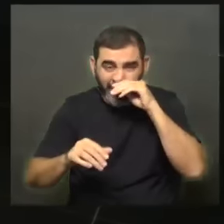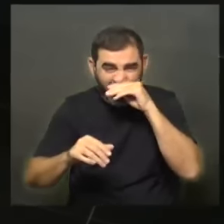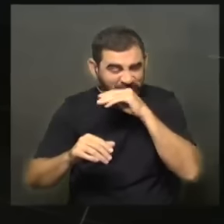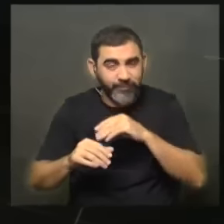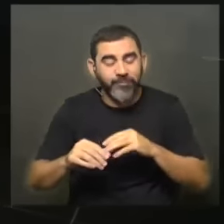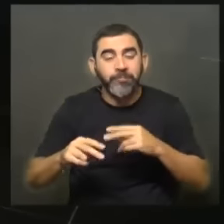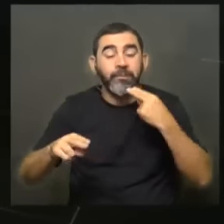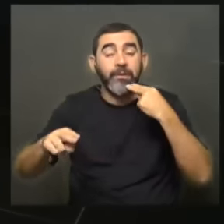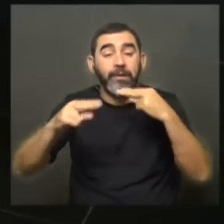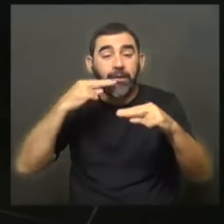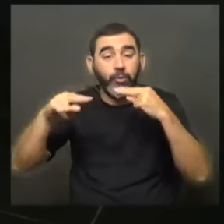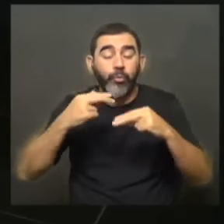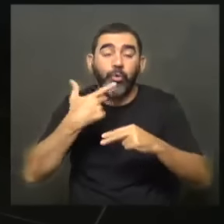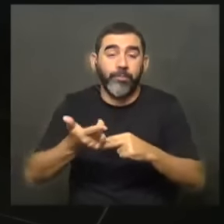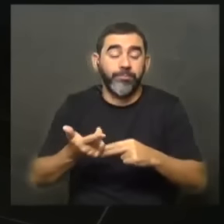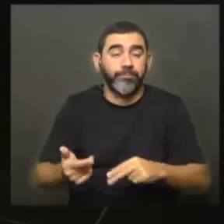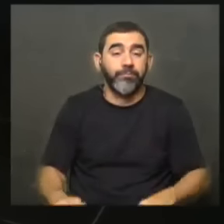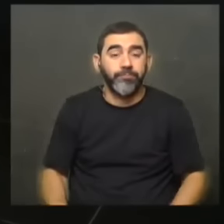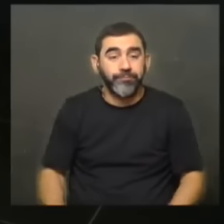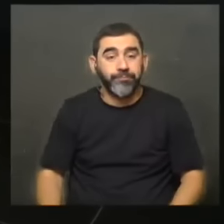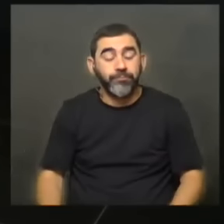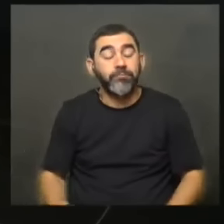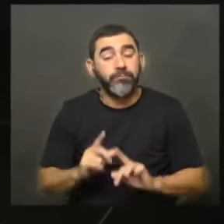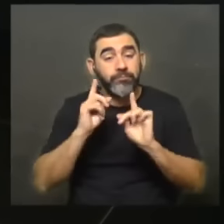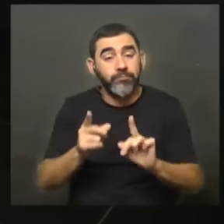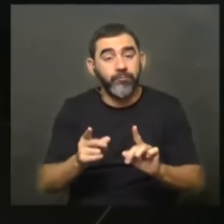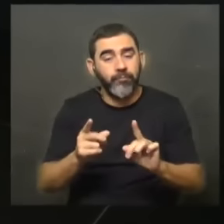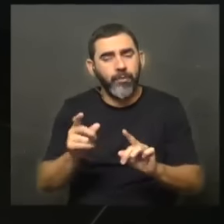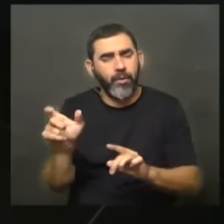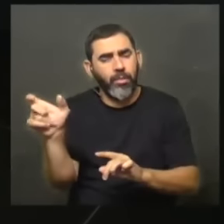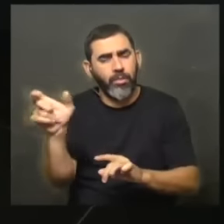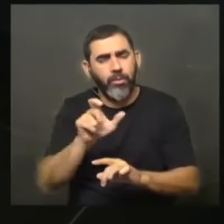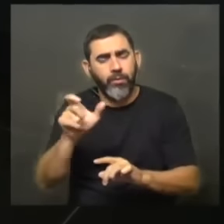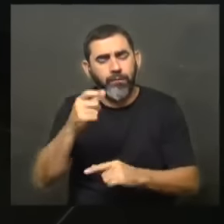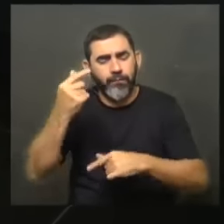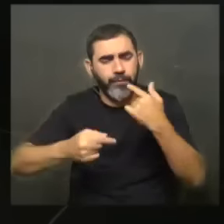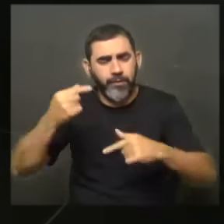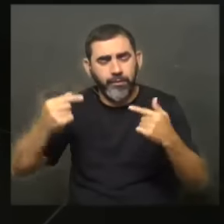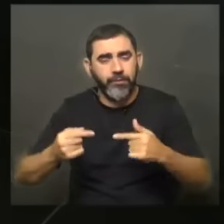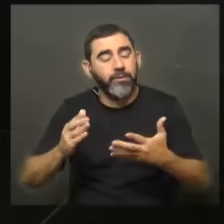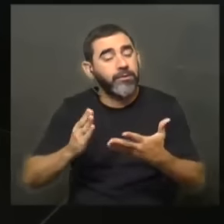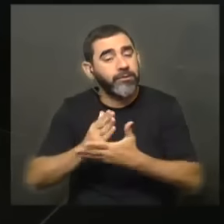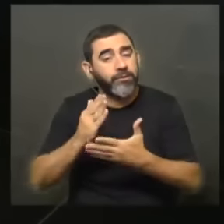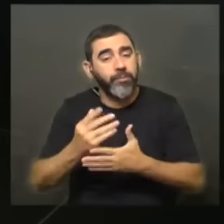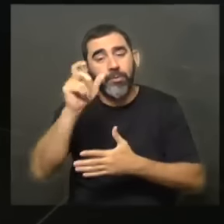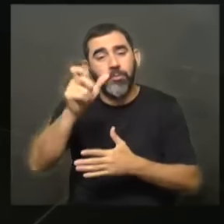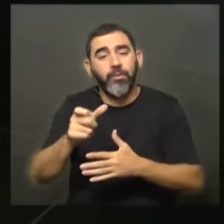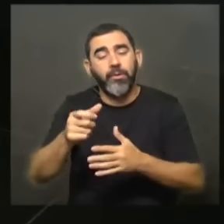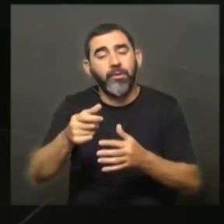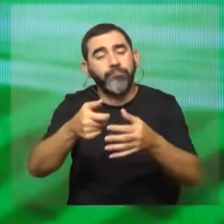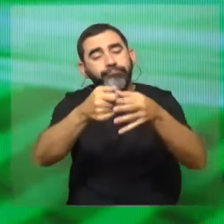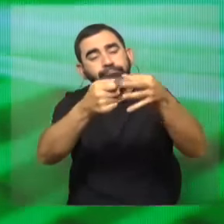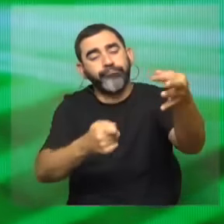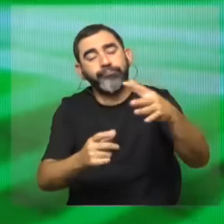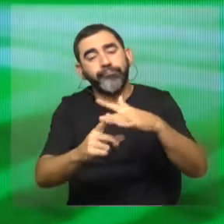los restorantes este también hay una gran diferencia de oferta siempre va a venir alguien con la famosa